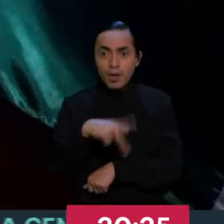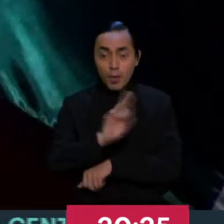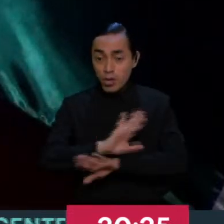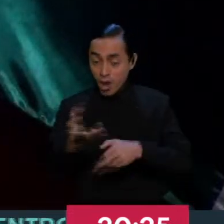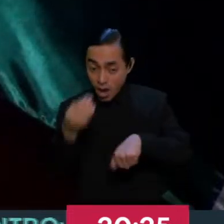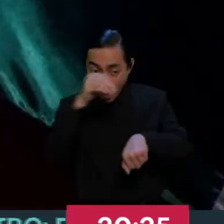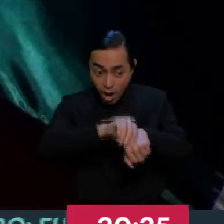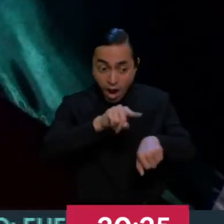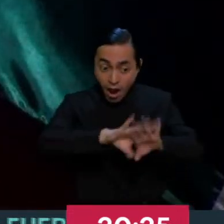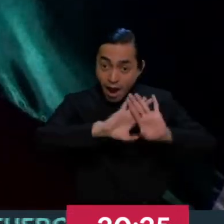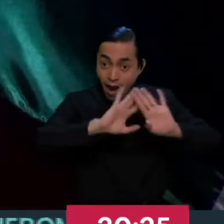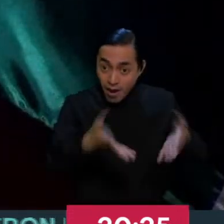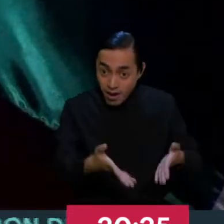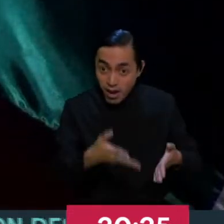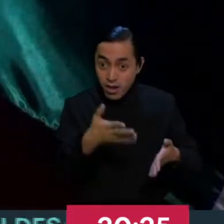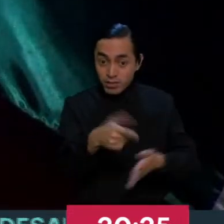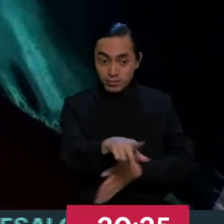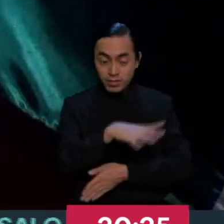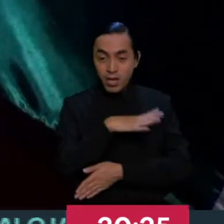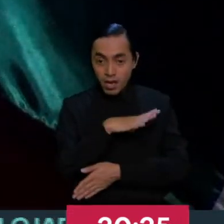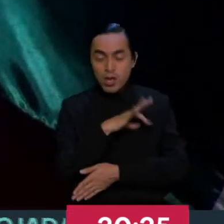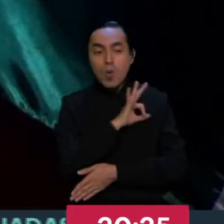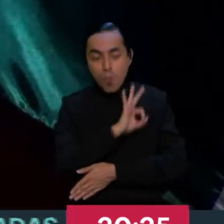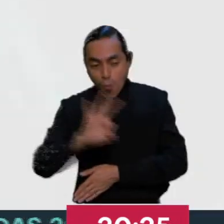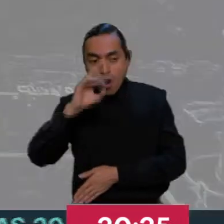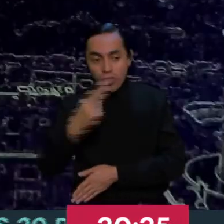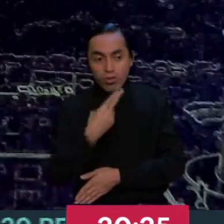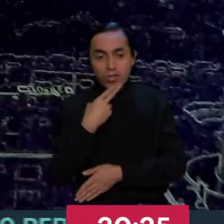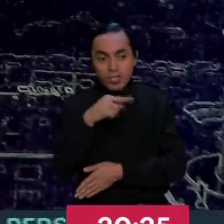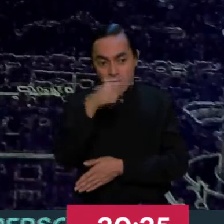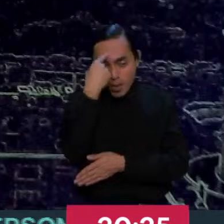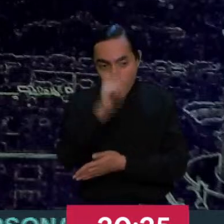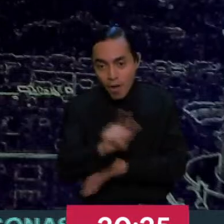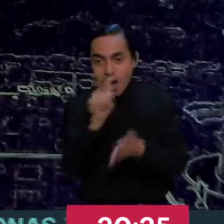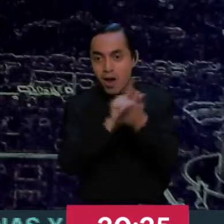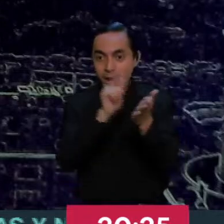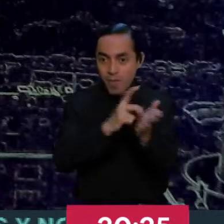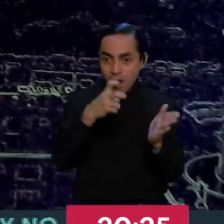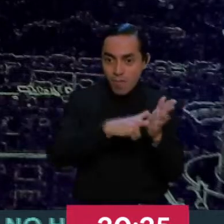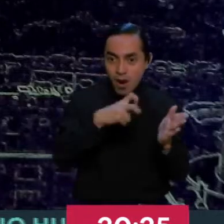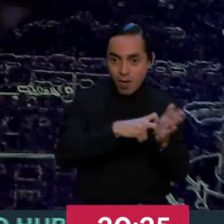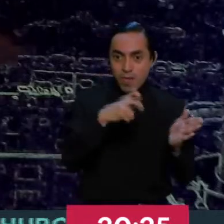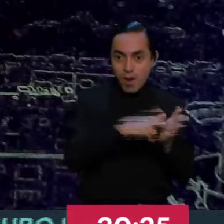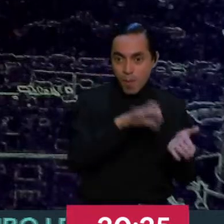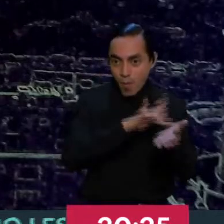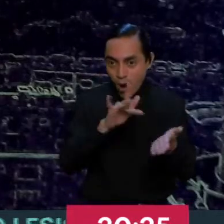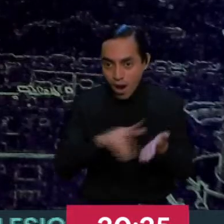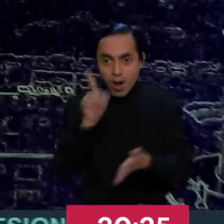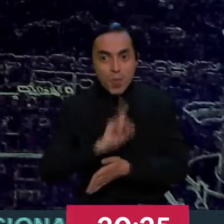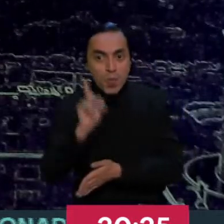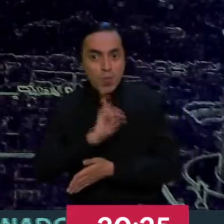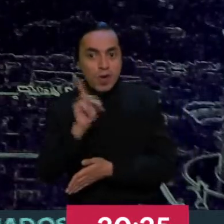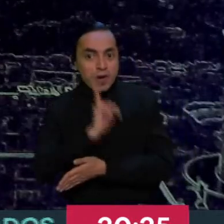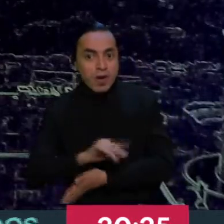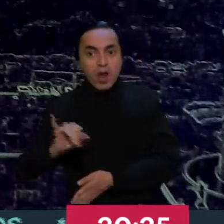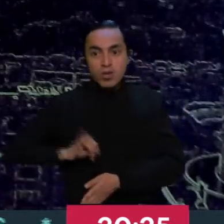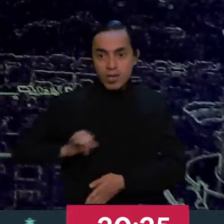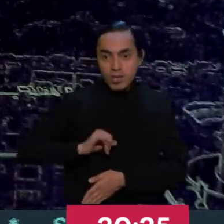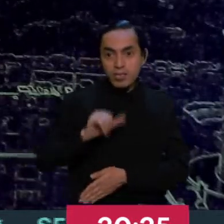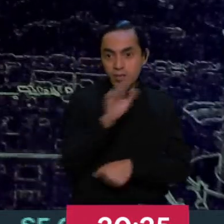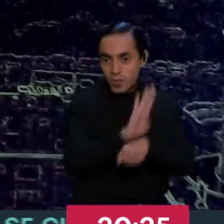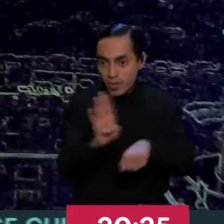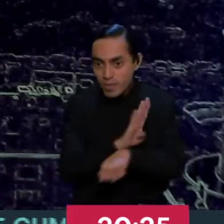el espacio público, utilicen ese espacio para legislar a favor de las mujeres y a favor de los intereses y las necesidades de las